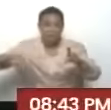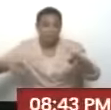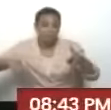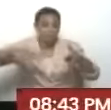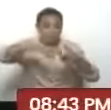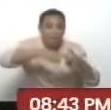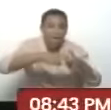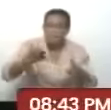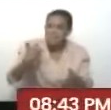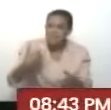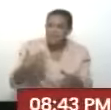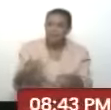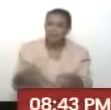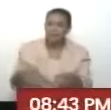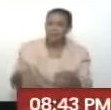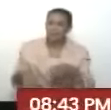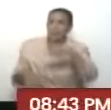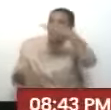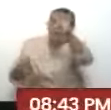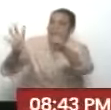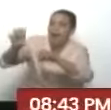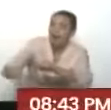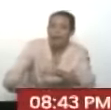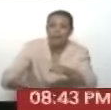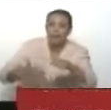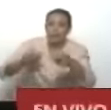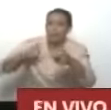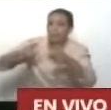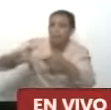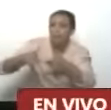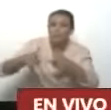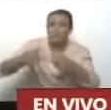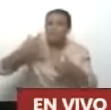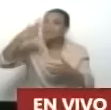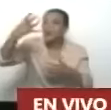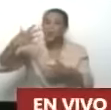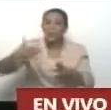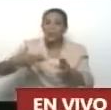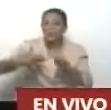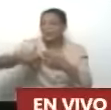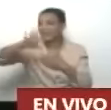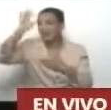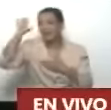colector me pidió el volante, pero no lo pude entregar y todos cantamos y se marchó.